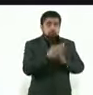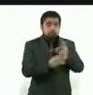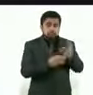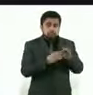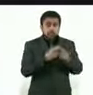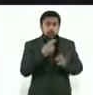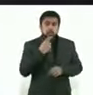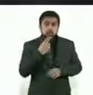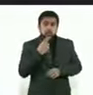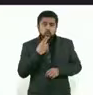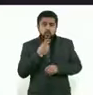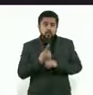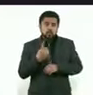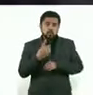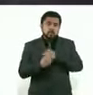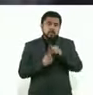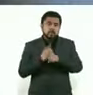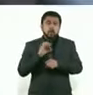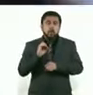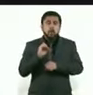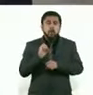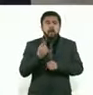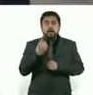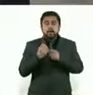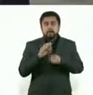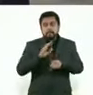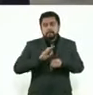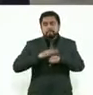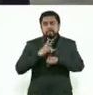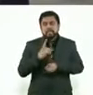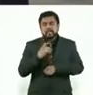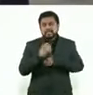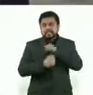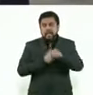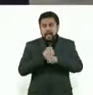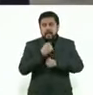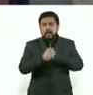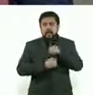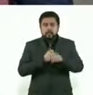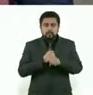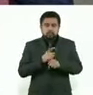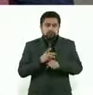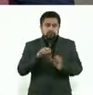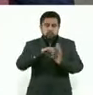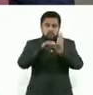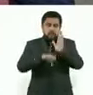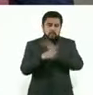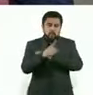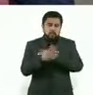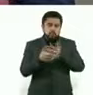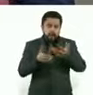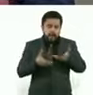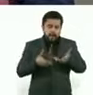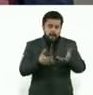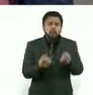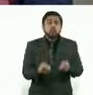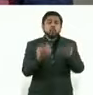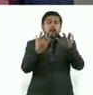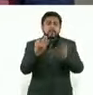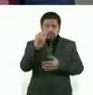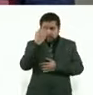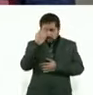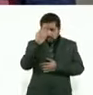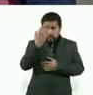tiene una vida útil, pues puede durar varios años. Aquí una vialidad debiera de tener una vida útil dependiendo